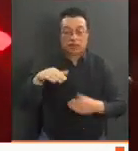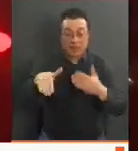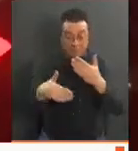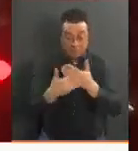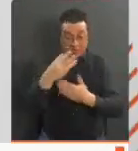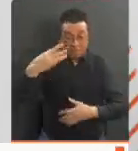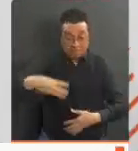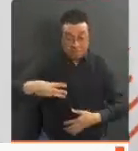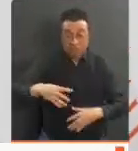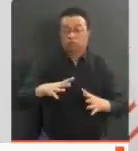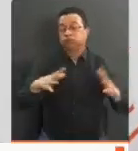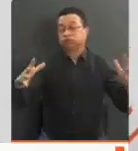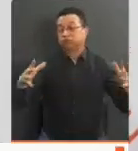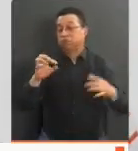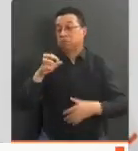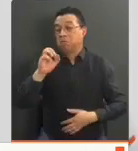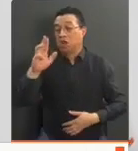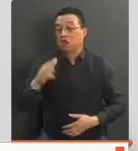peor manera.